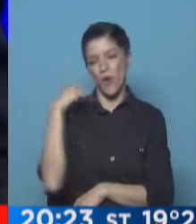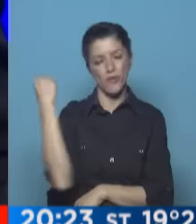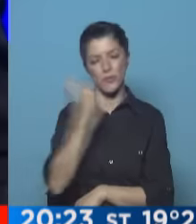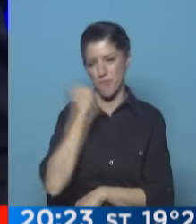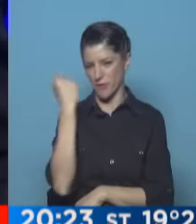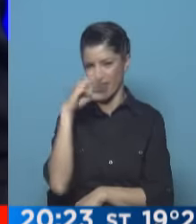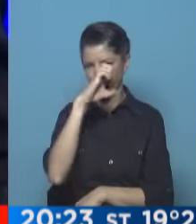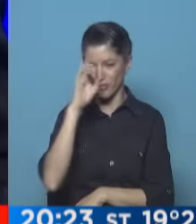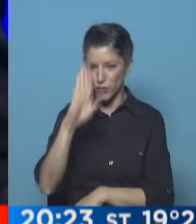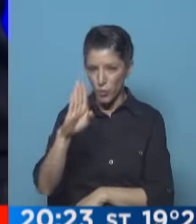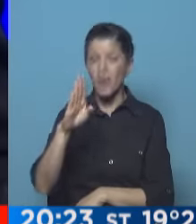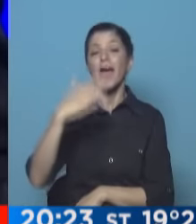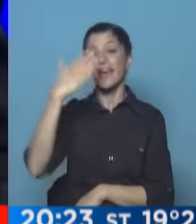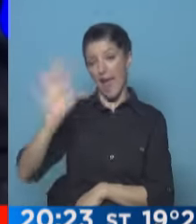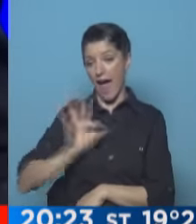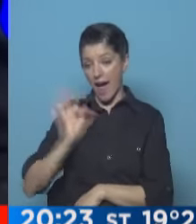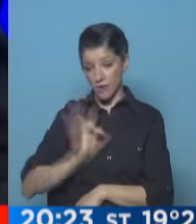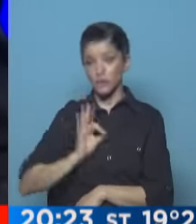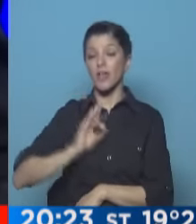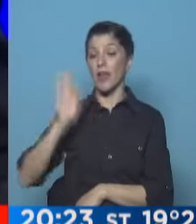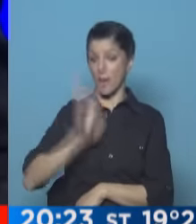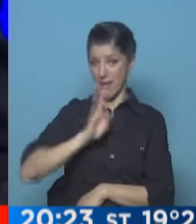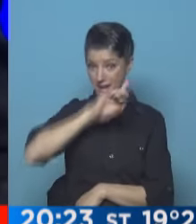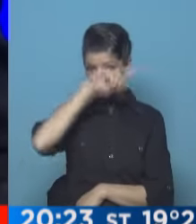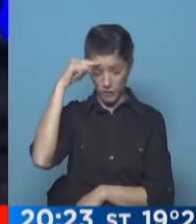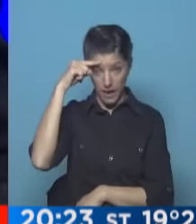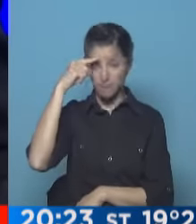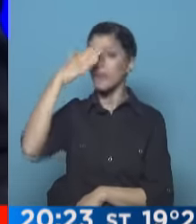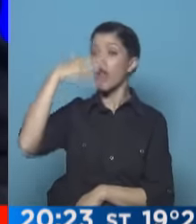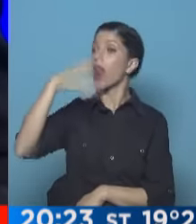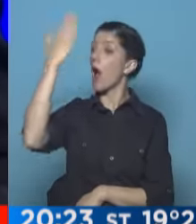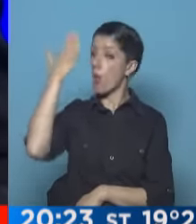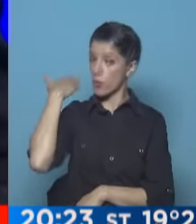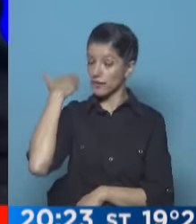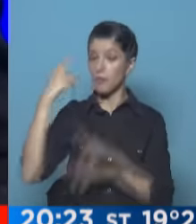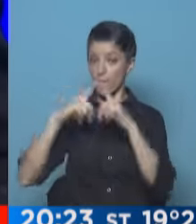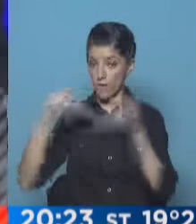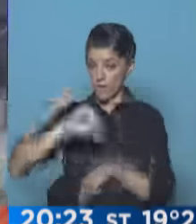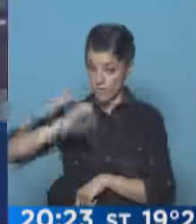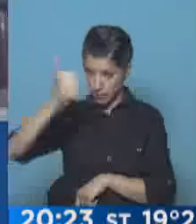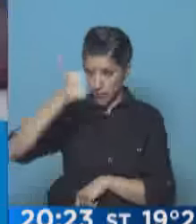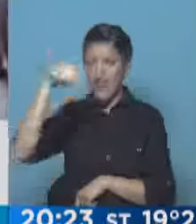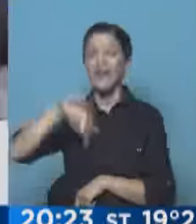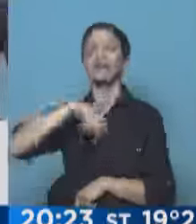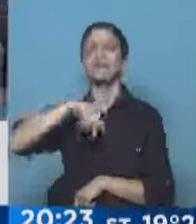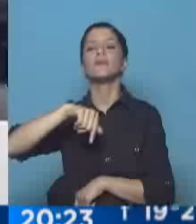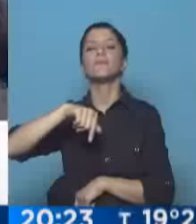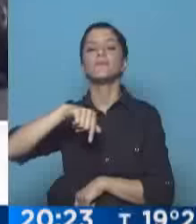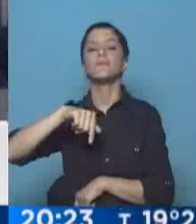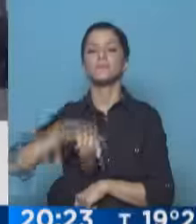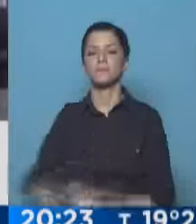mucho tiempo estar en la B Nacional. Ganó en la última fecha este torneo federal A. Por eso se consagró. Nos